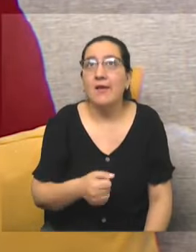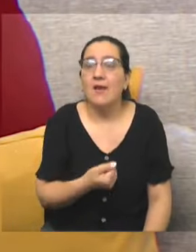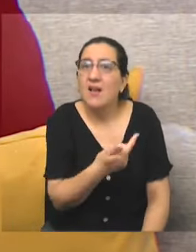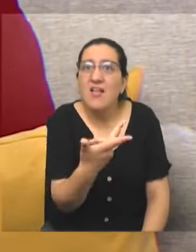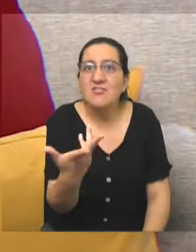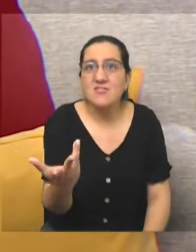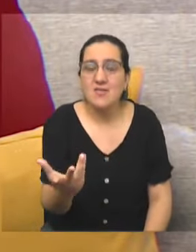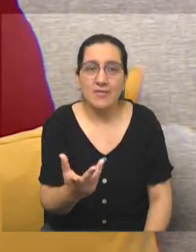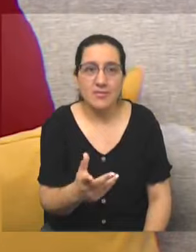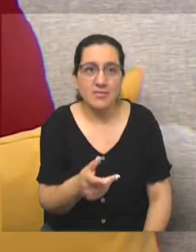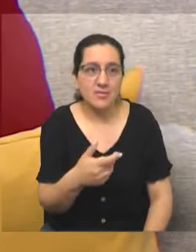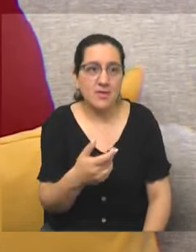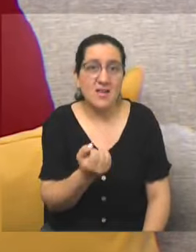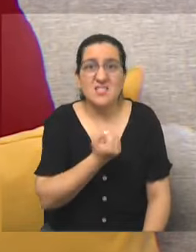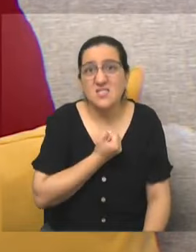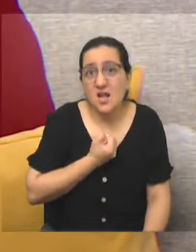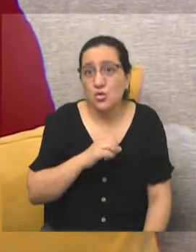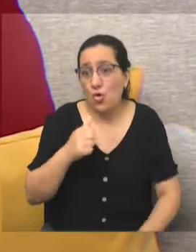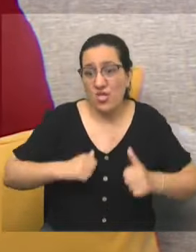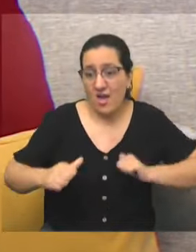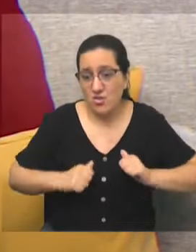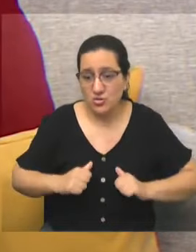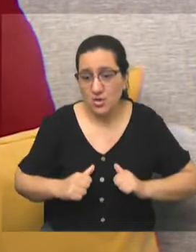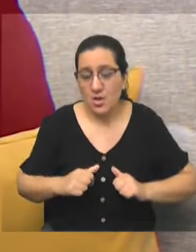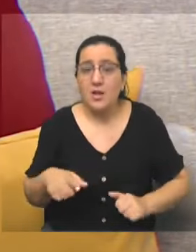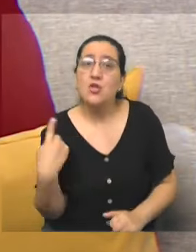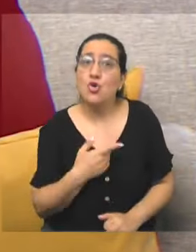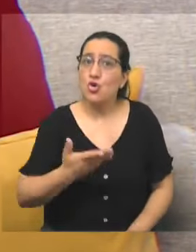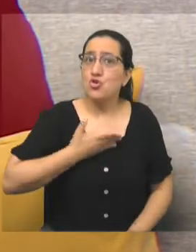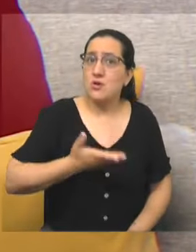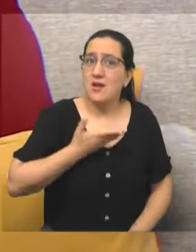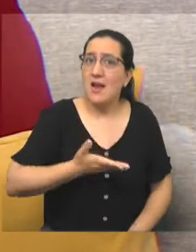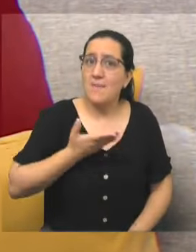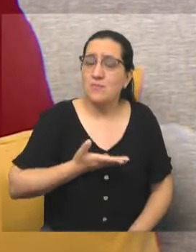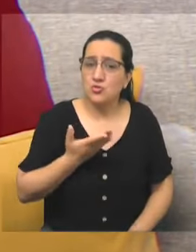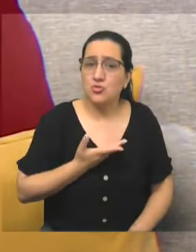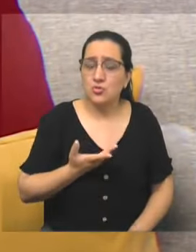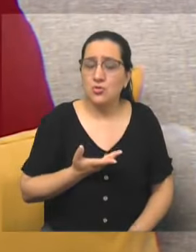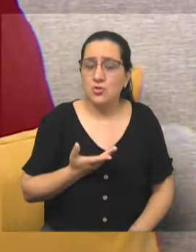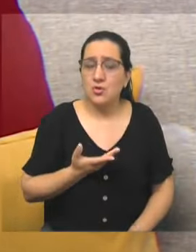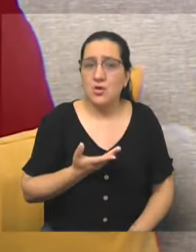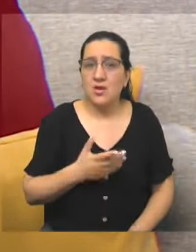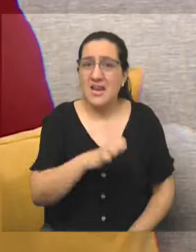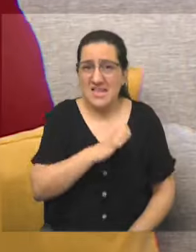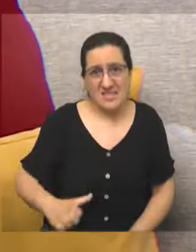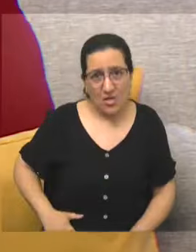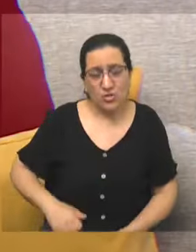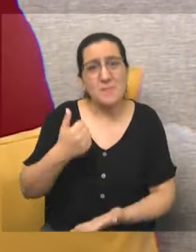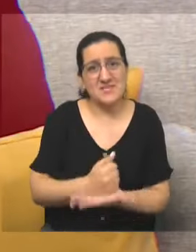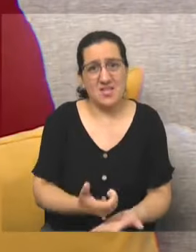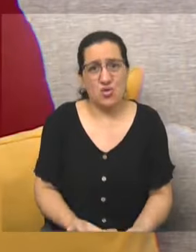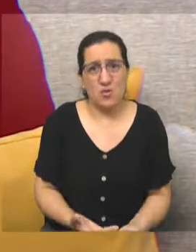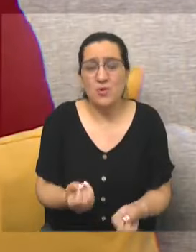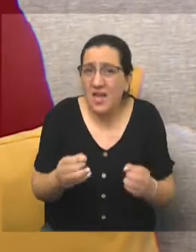la anestesia y que logremos todos reclamar a estas organizaciones un papel del Estado que está ausente. La directora